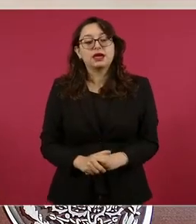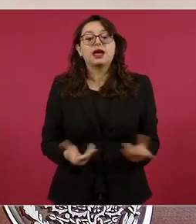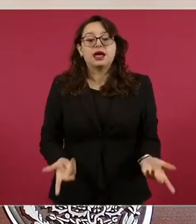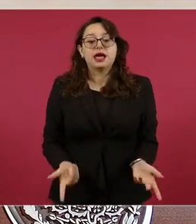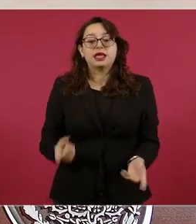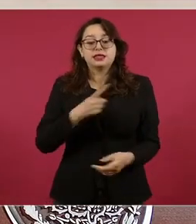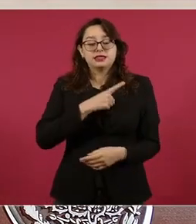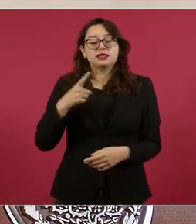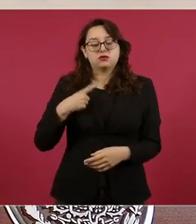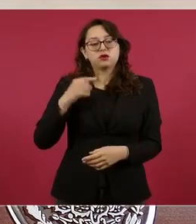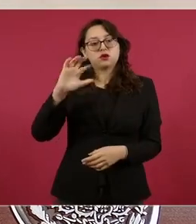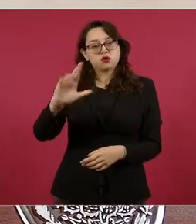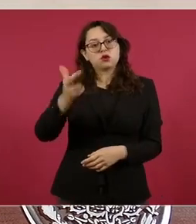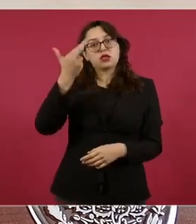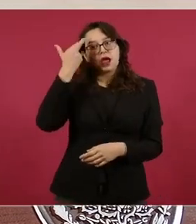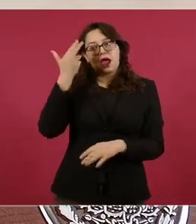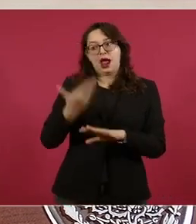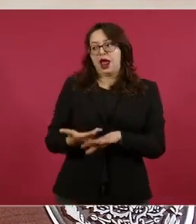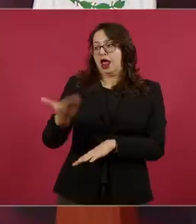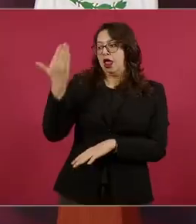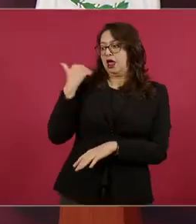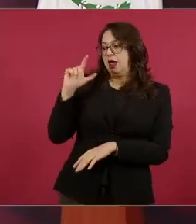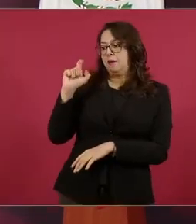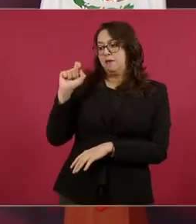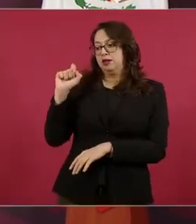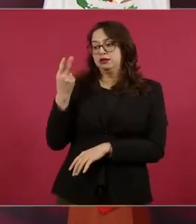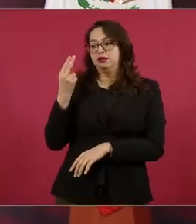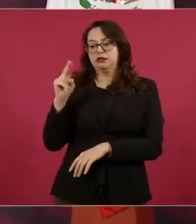el propósito de